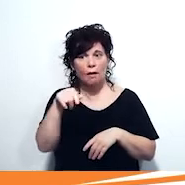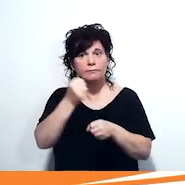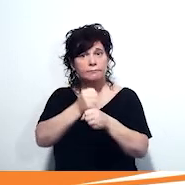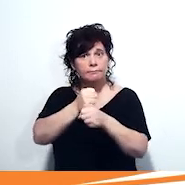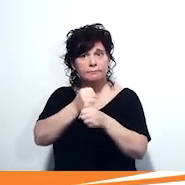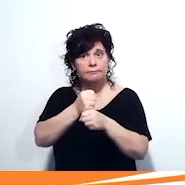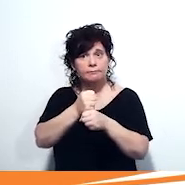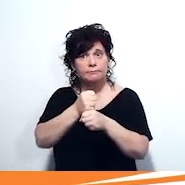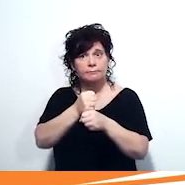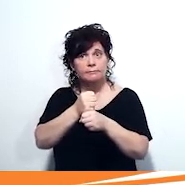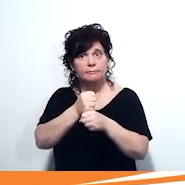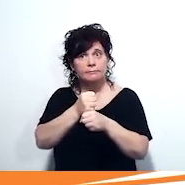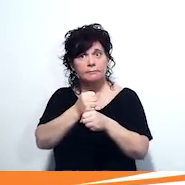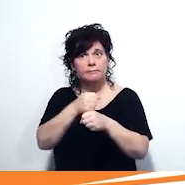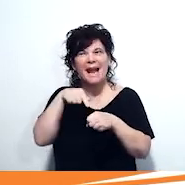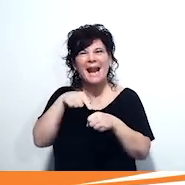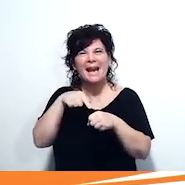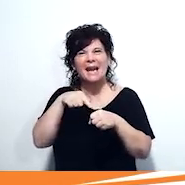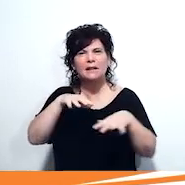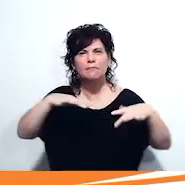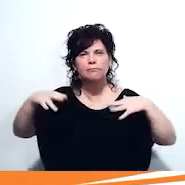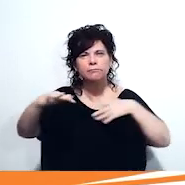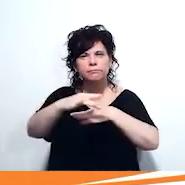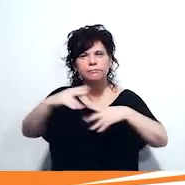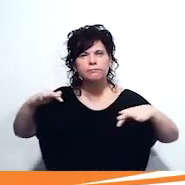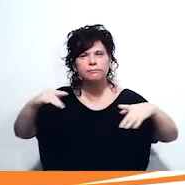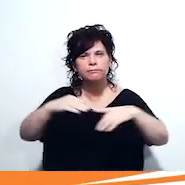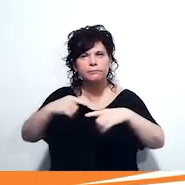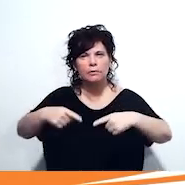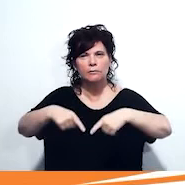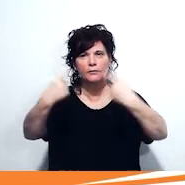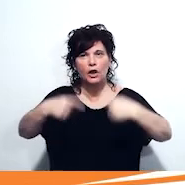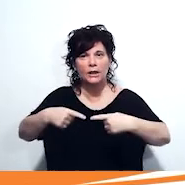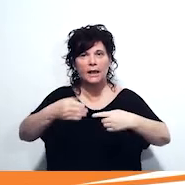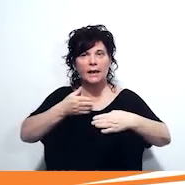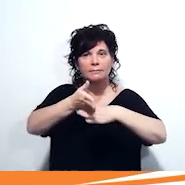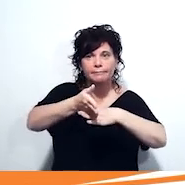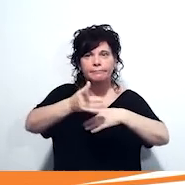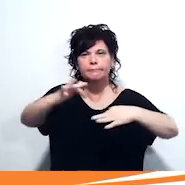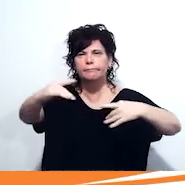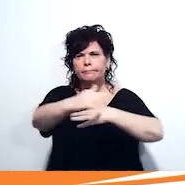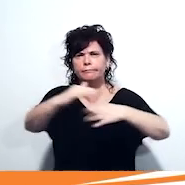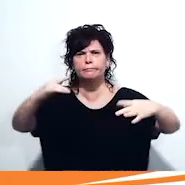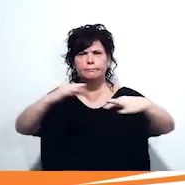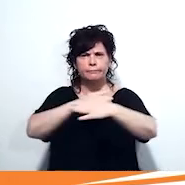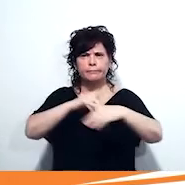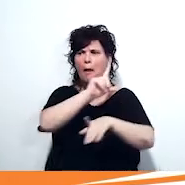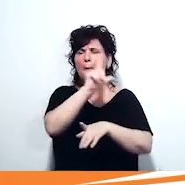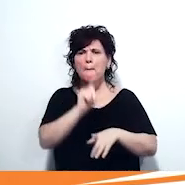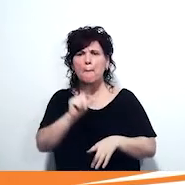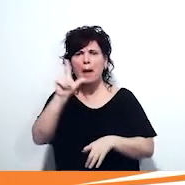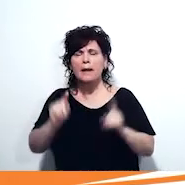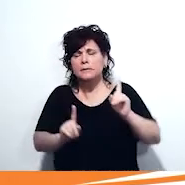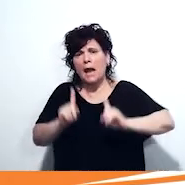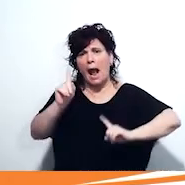trabajando en este tipo de flujo transfronterizo de datos, interoperabilidad de datos, firma digital. O sea, que los países